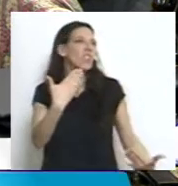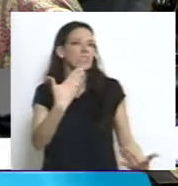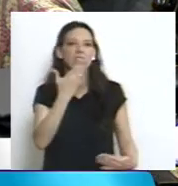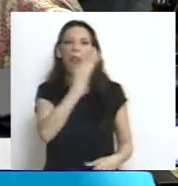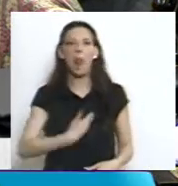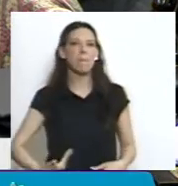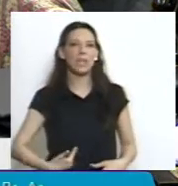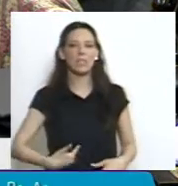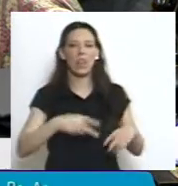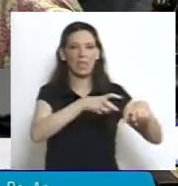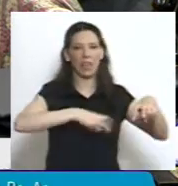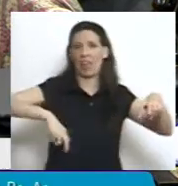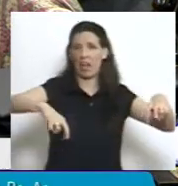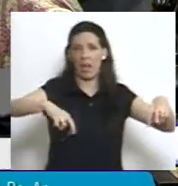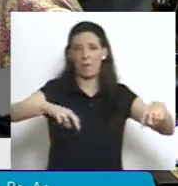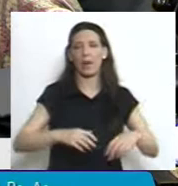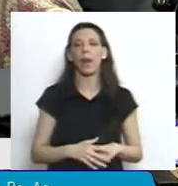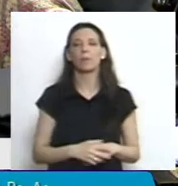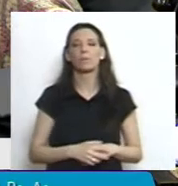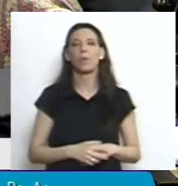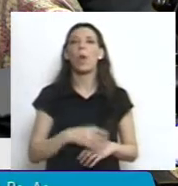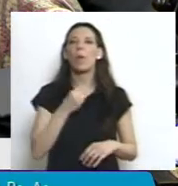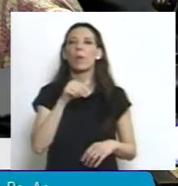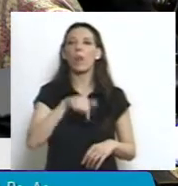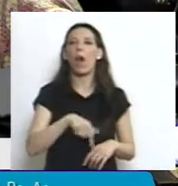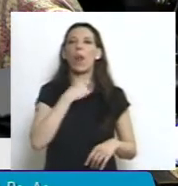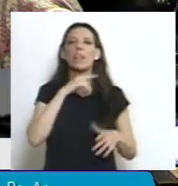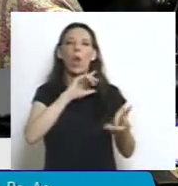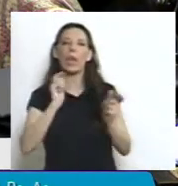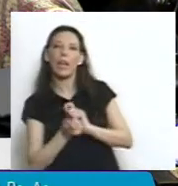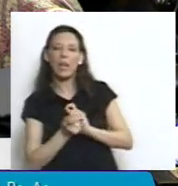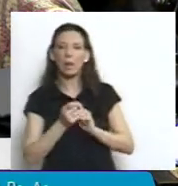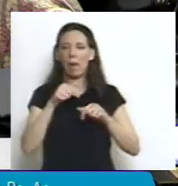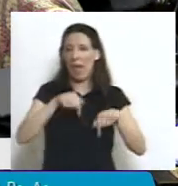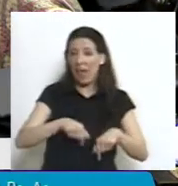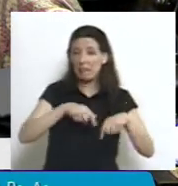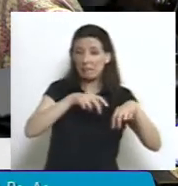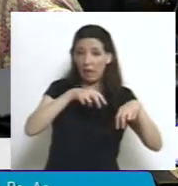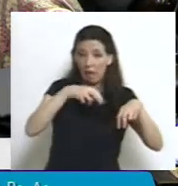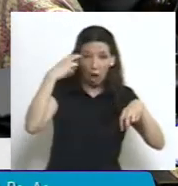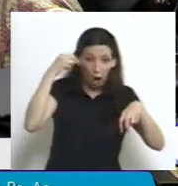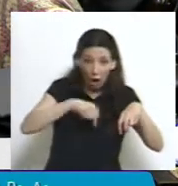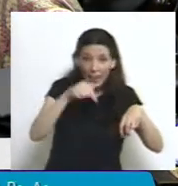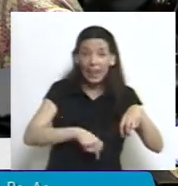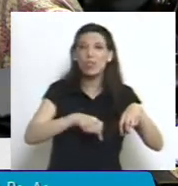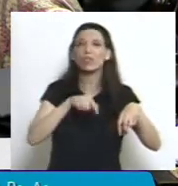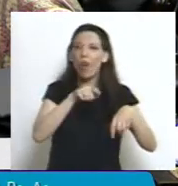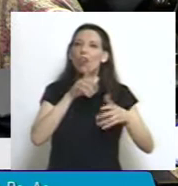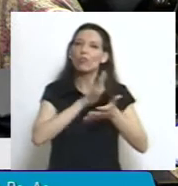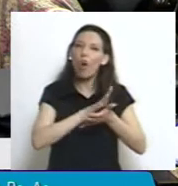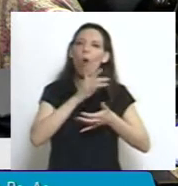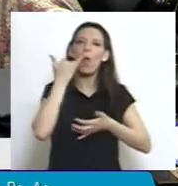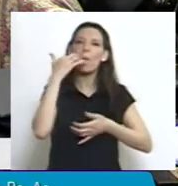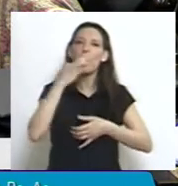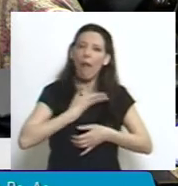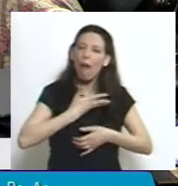porque para cambiar el clima, pensar que este Congreso votó la reparación de ypecianos, que llevaba más